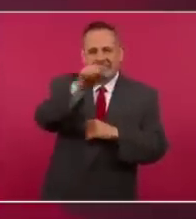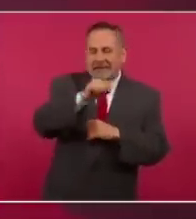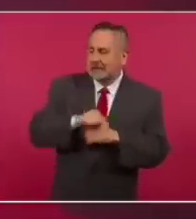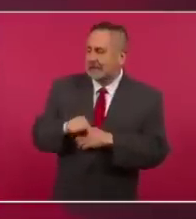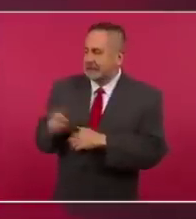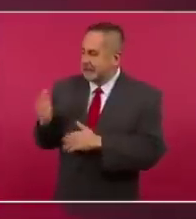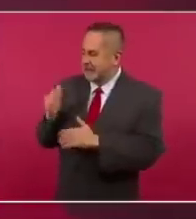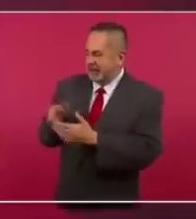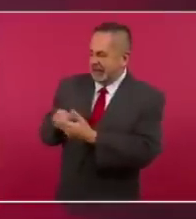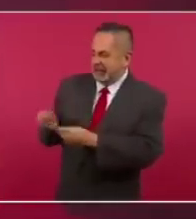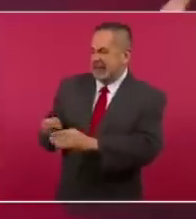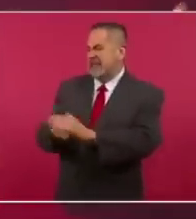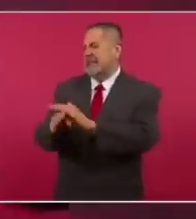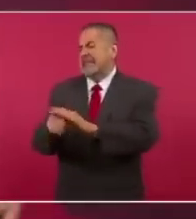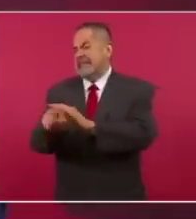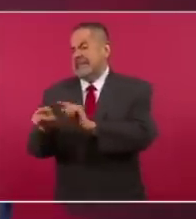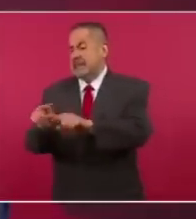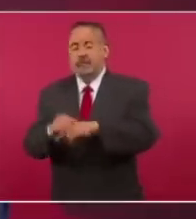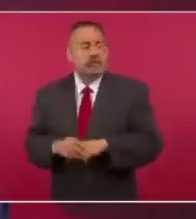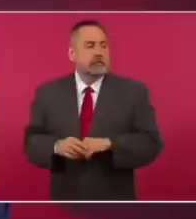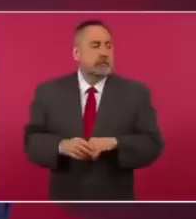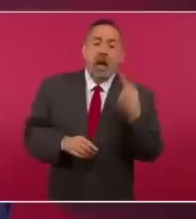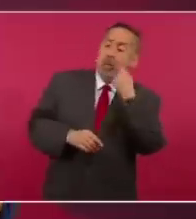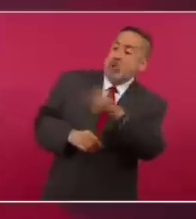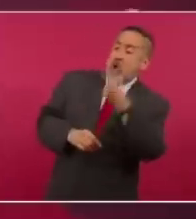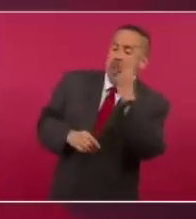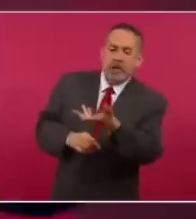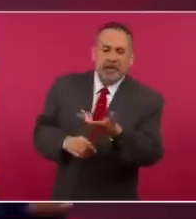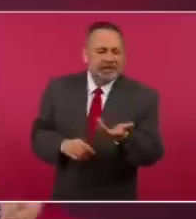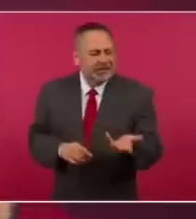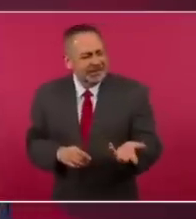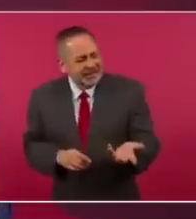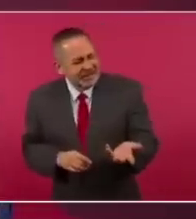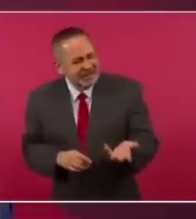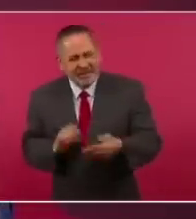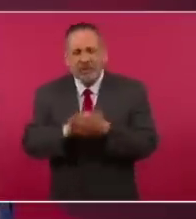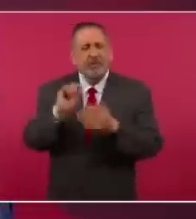Incluso hace 10 días, 15 días, con las heladas.